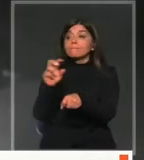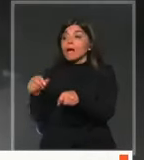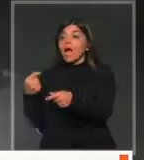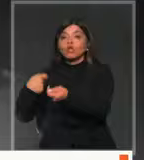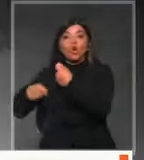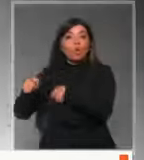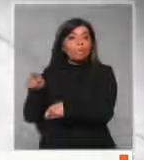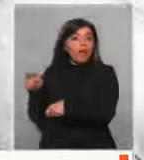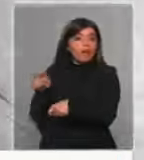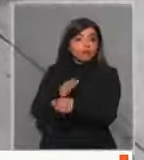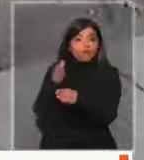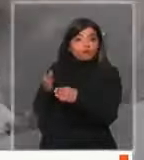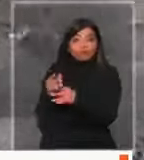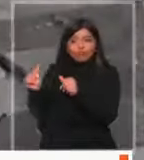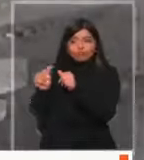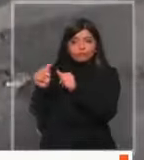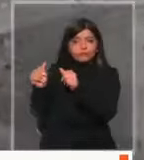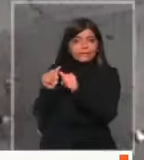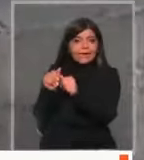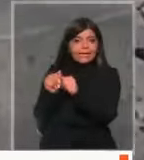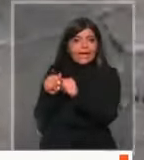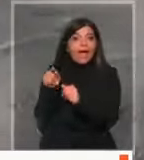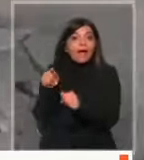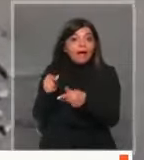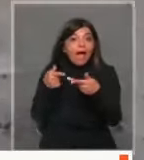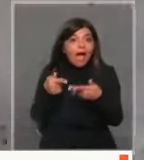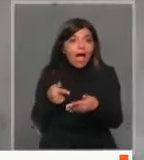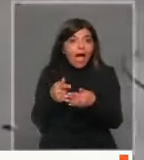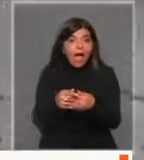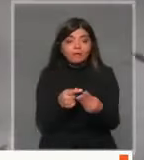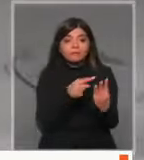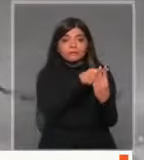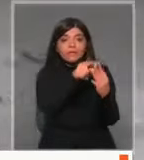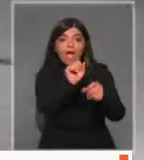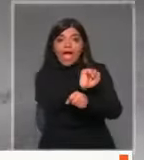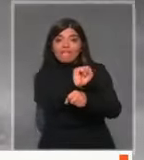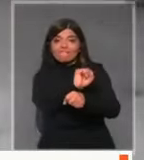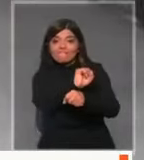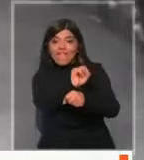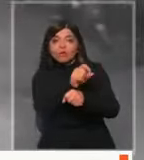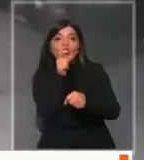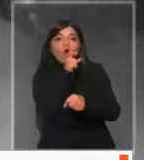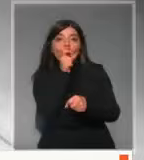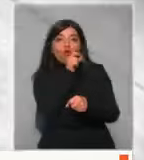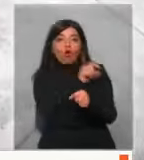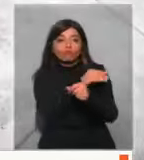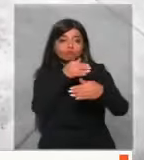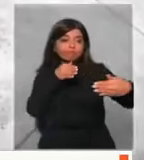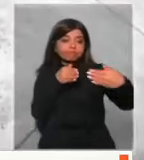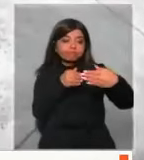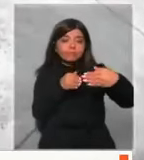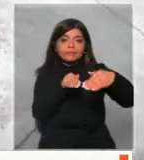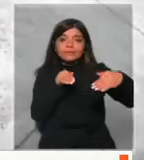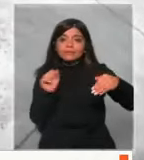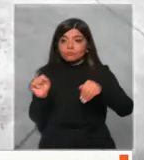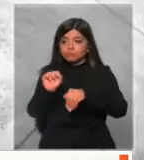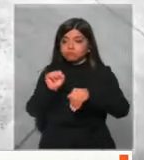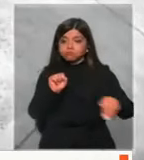negocio comprando a solo pocos metros. En eso, aparece en escena este vehículo rojo y se les cruzan.